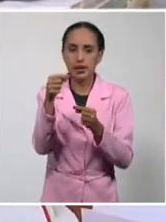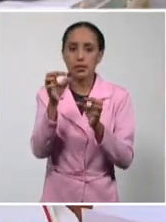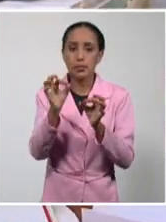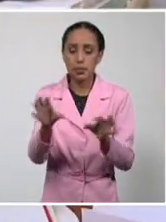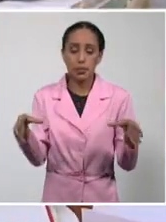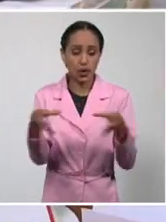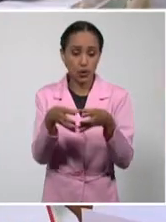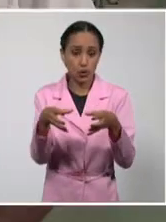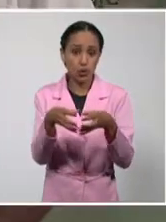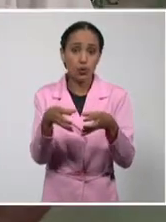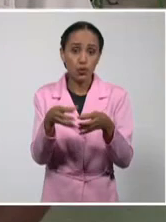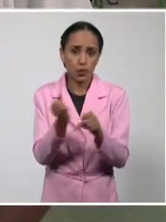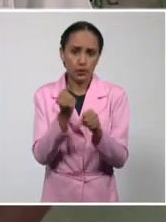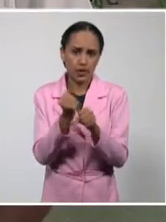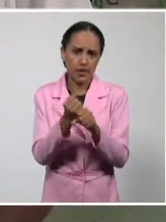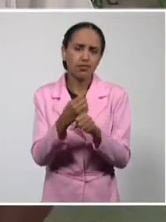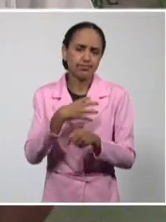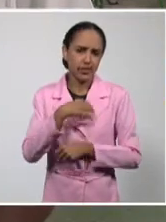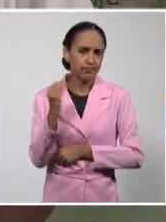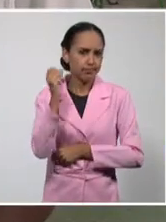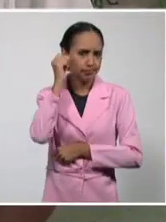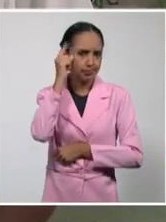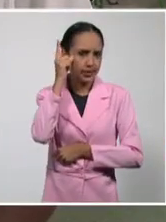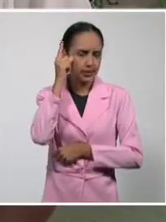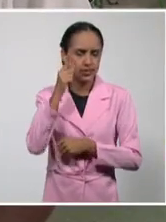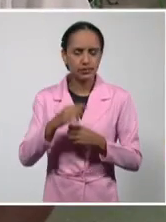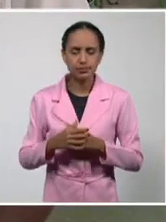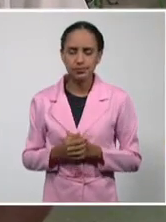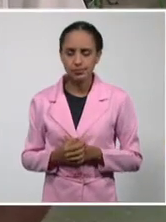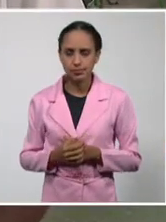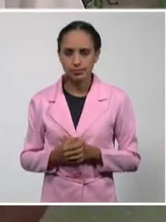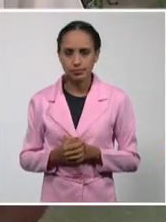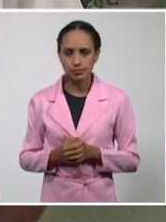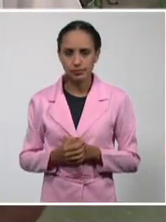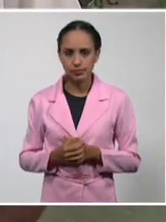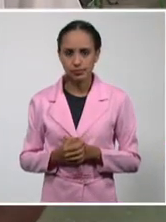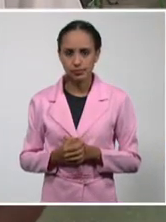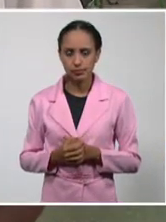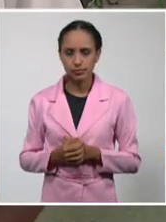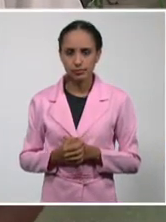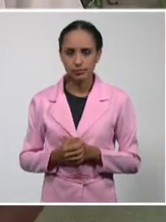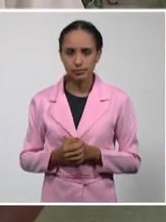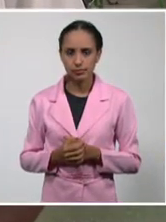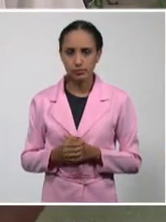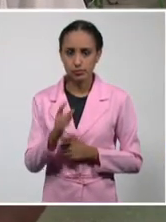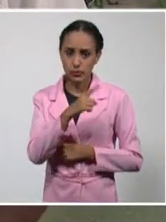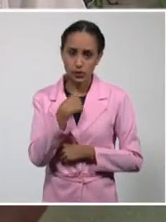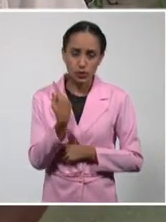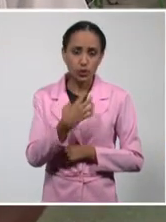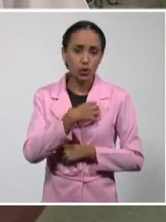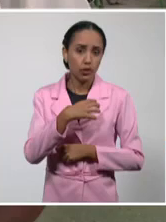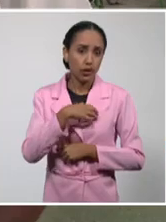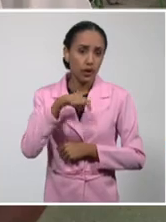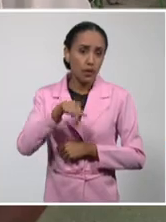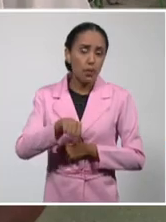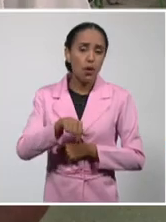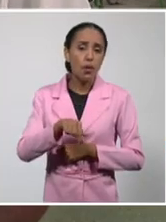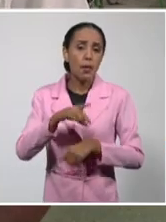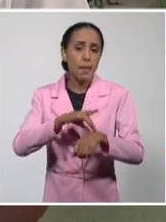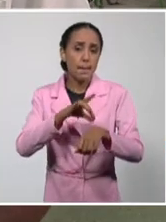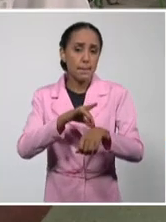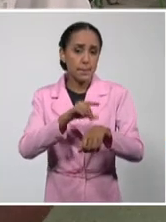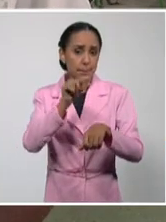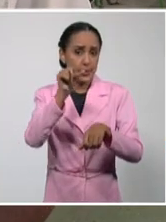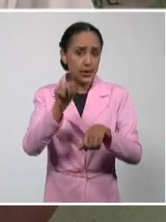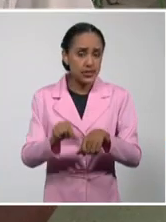colectivo. Tenemos la posibilidad de tener pacientes con muy breve tiempo, muy breve estadía, sobre todo en particular